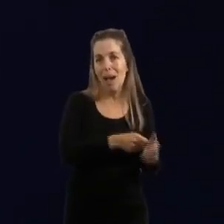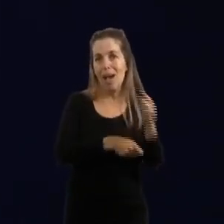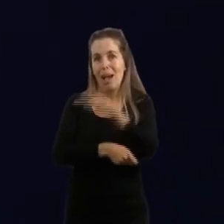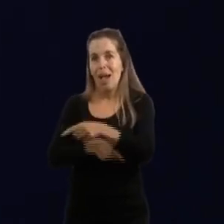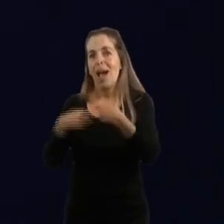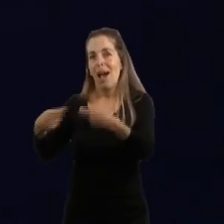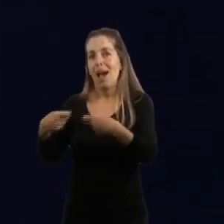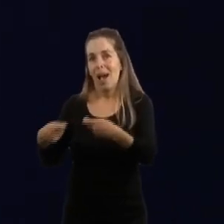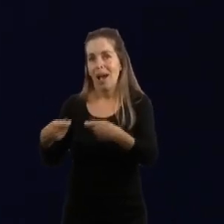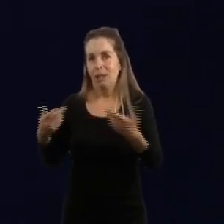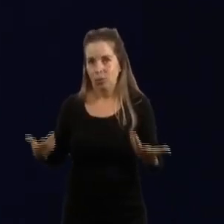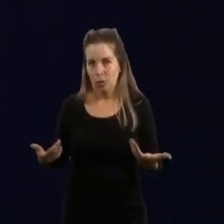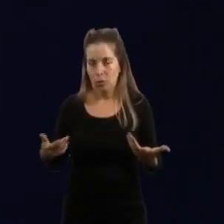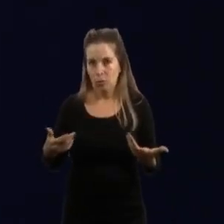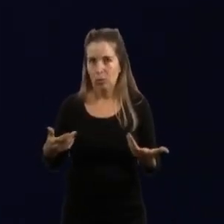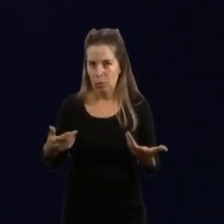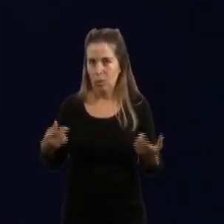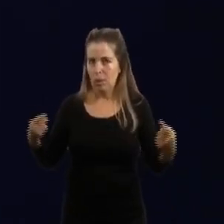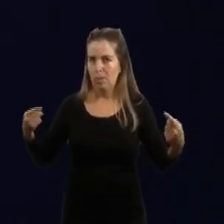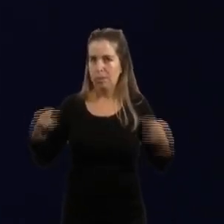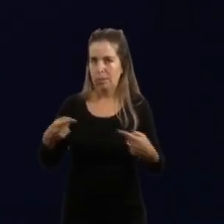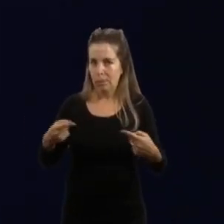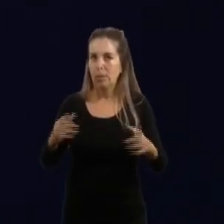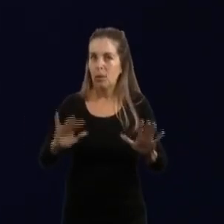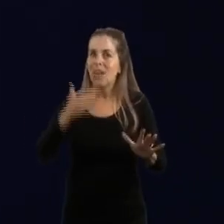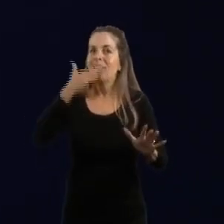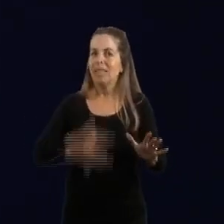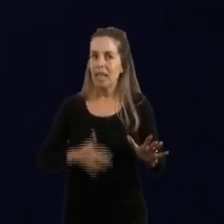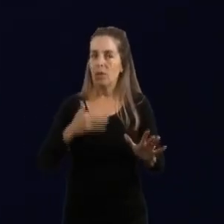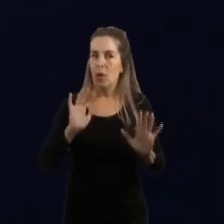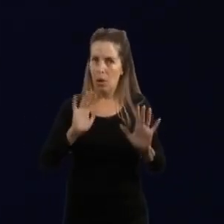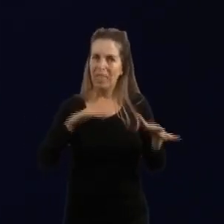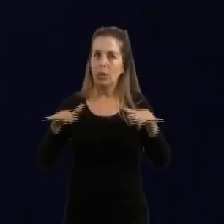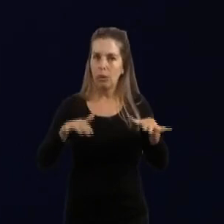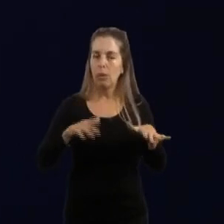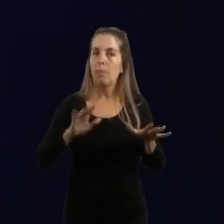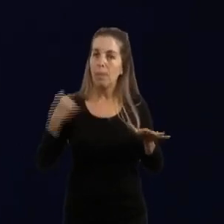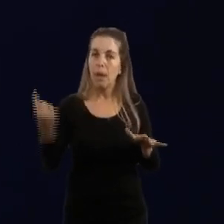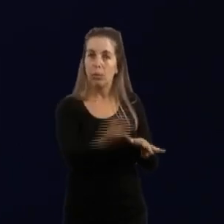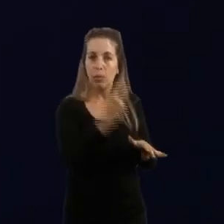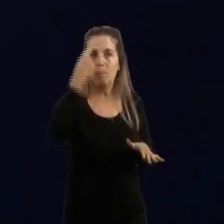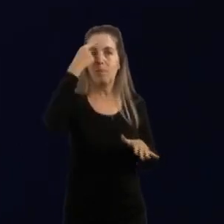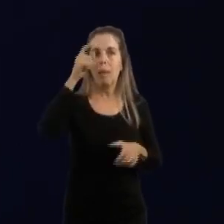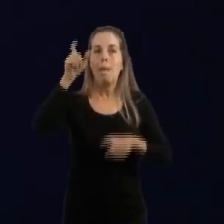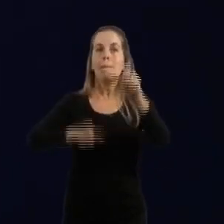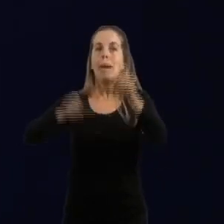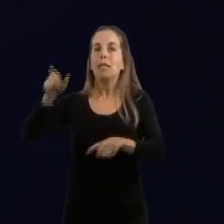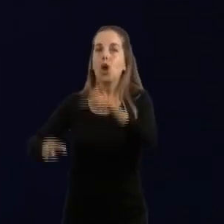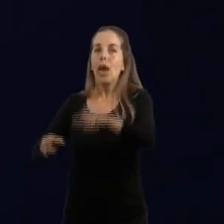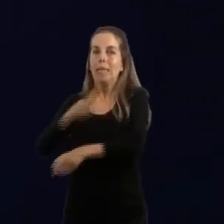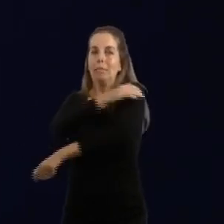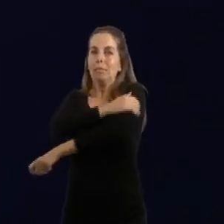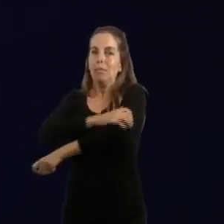de muchos, pero también entiendan a los más vulnerables, a los que menos tienen y a los que no llegan